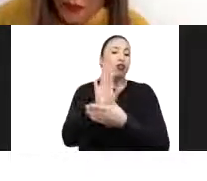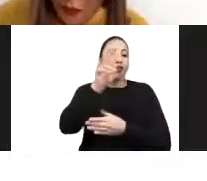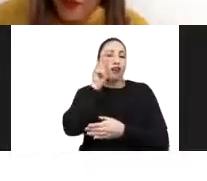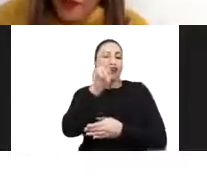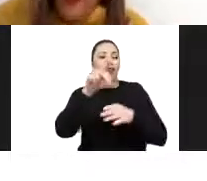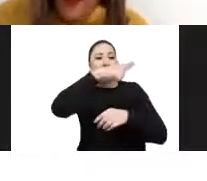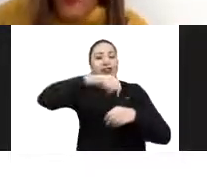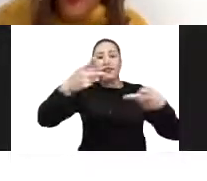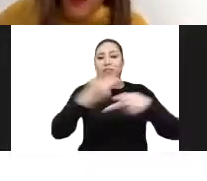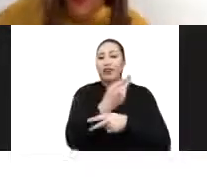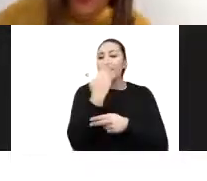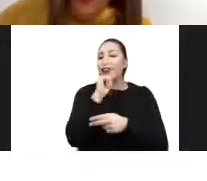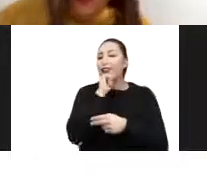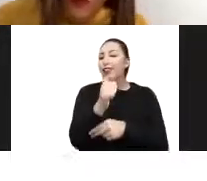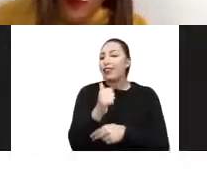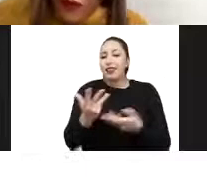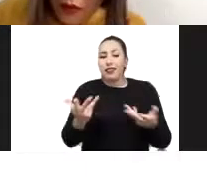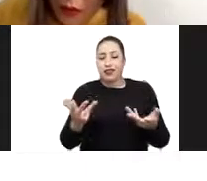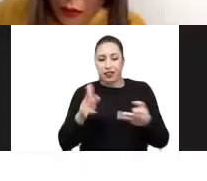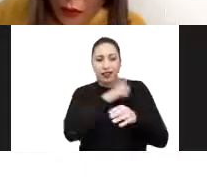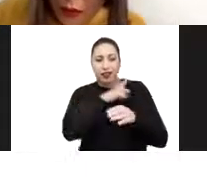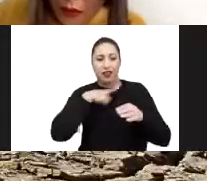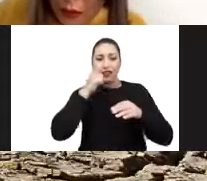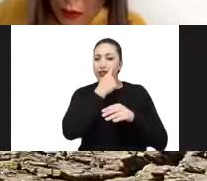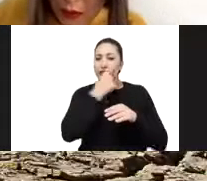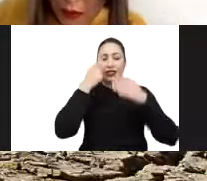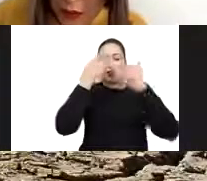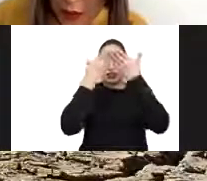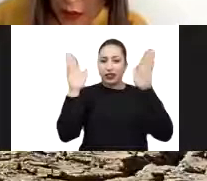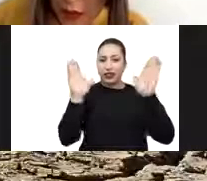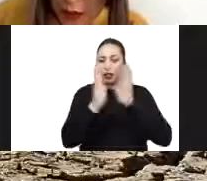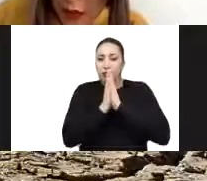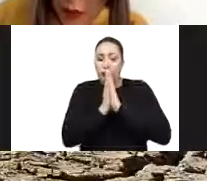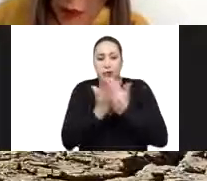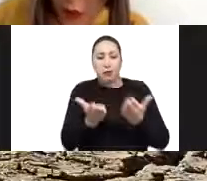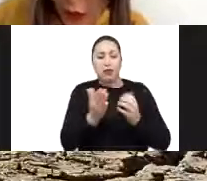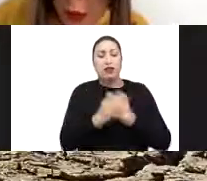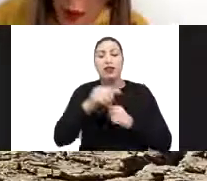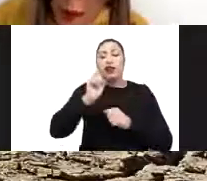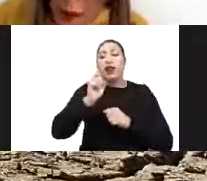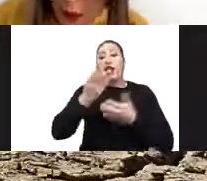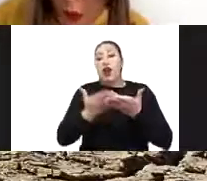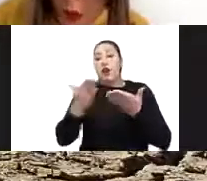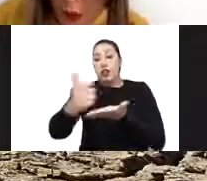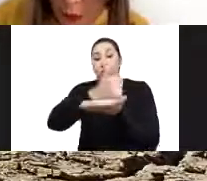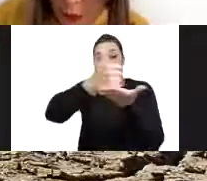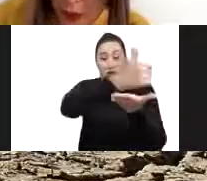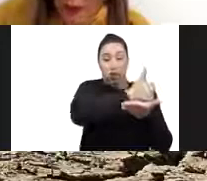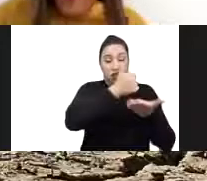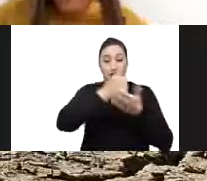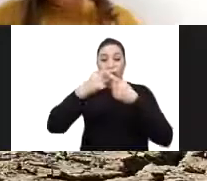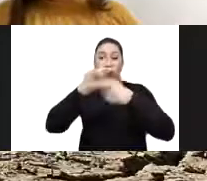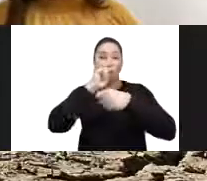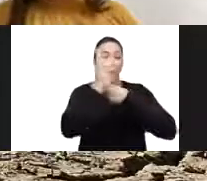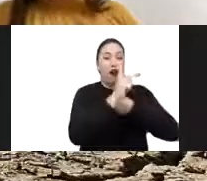¿no? Y bueno, el impacto del cambio climático en ciudades. En las ciudades, pues básicamente, como